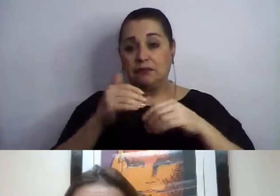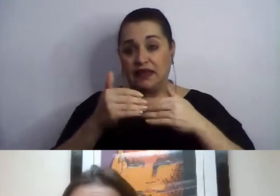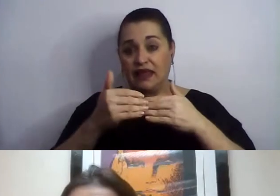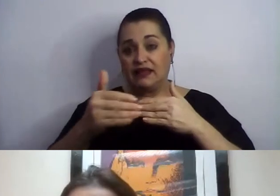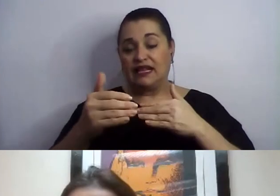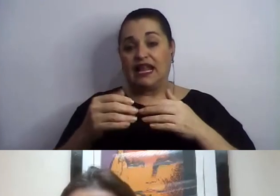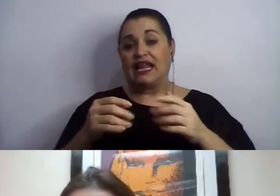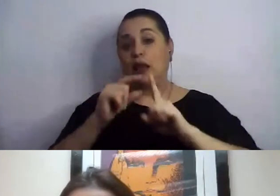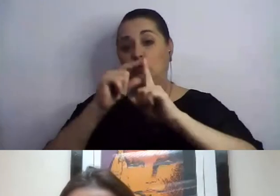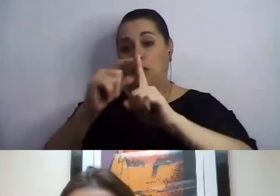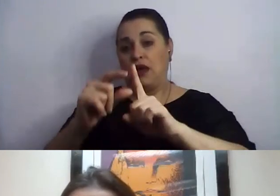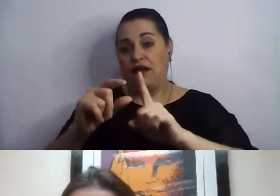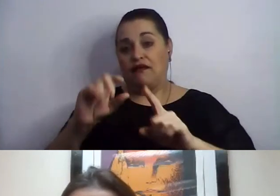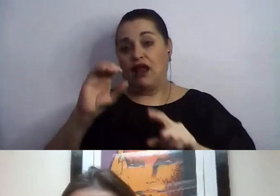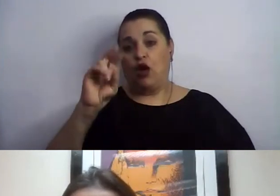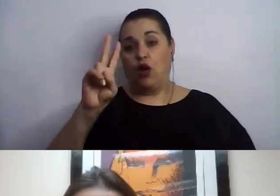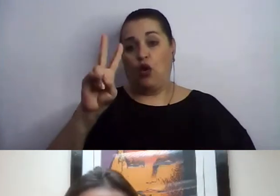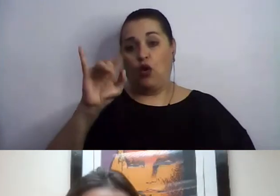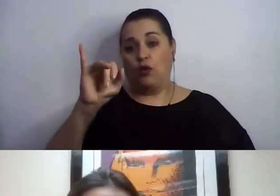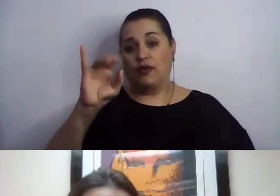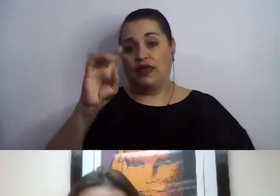le damos la palabra a don Ovidio